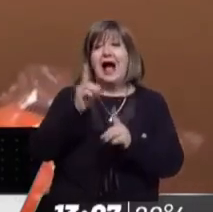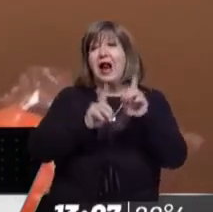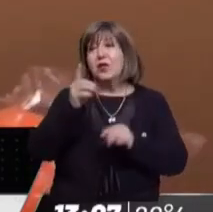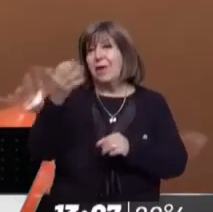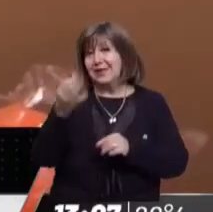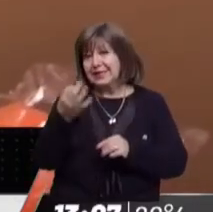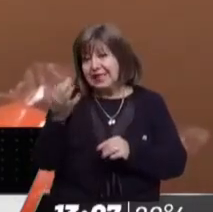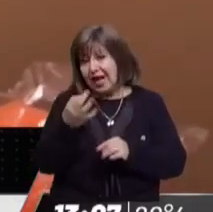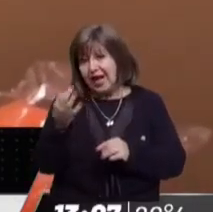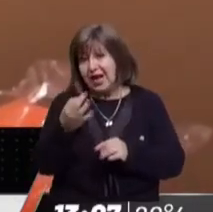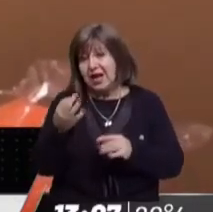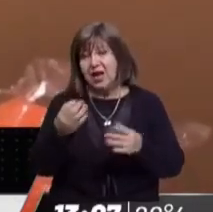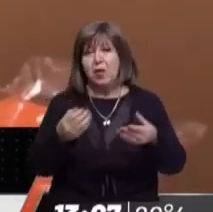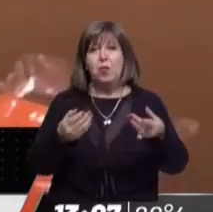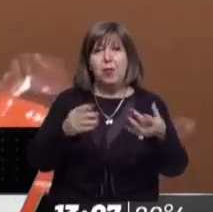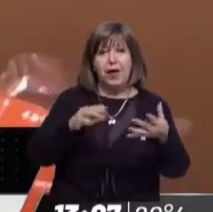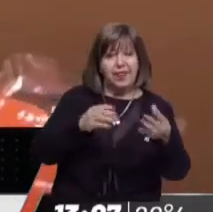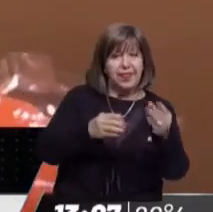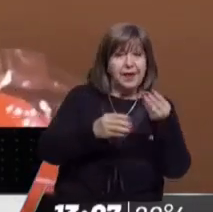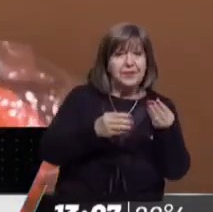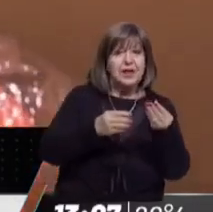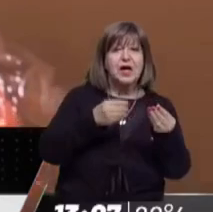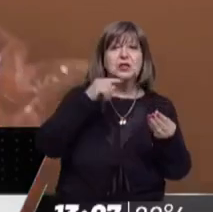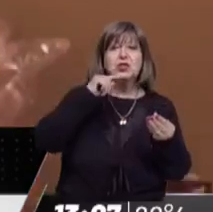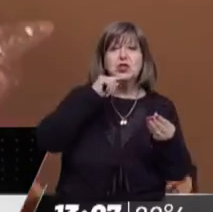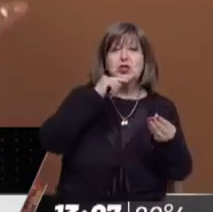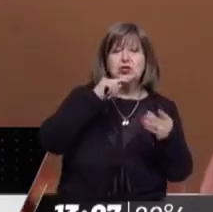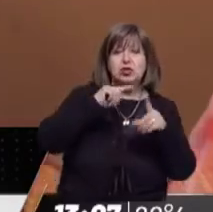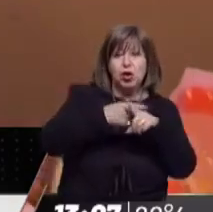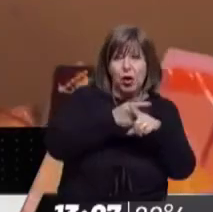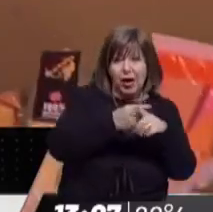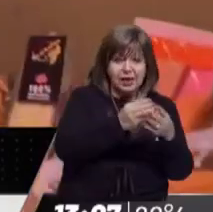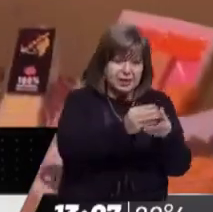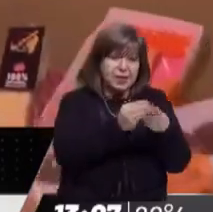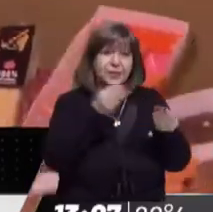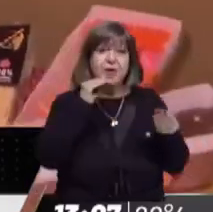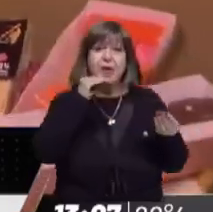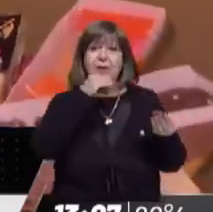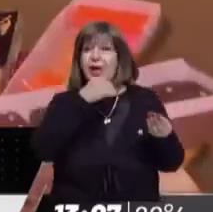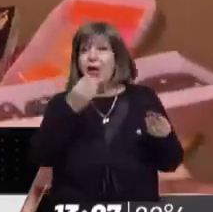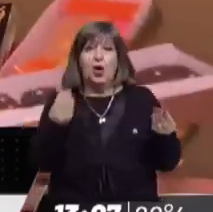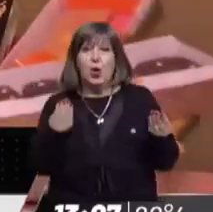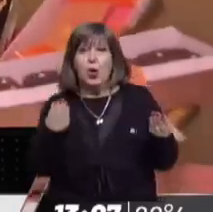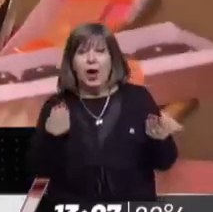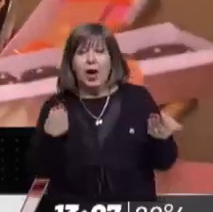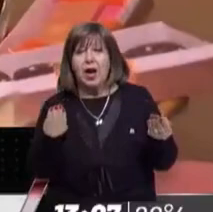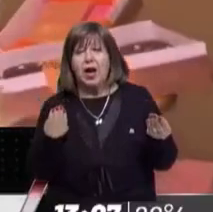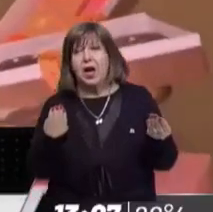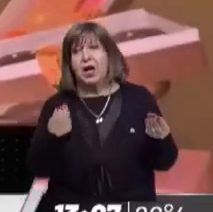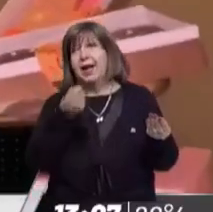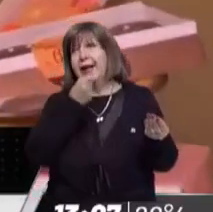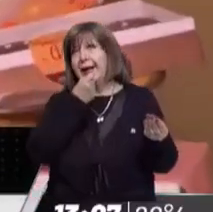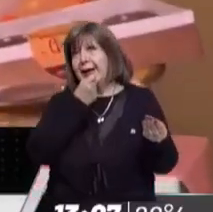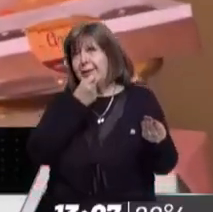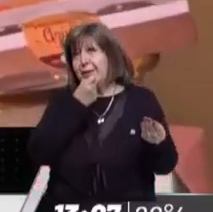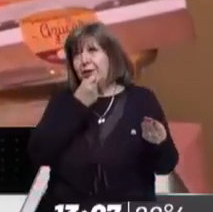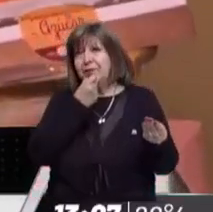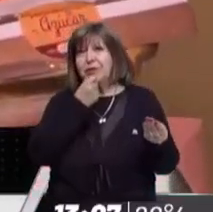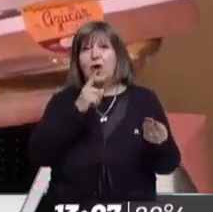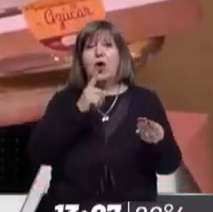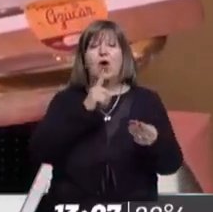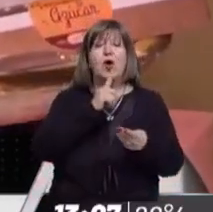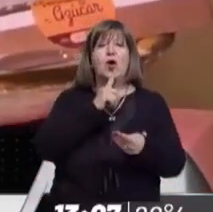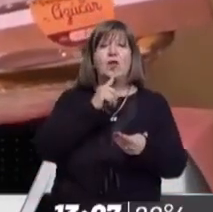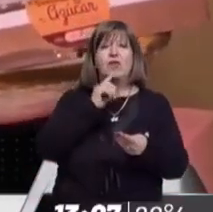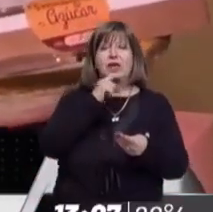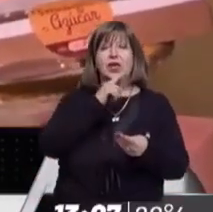¿sí? Donde vos podés combinar ciertos chocolates con ciertos vinos. ¿Cómo por ejemplo? Como por ejemplo, un vino torrontés, que